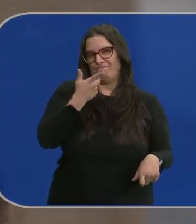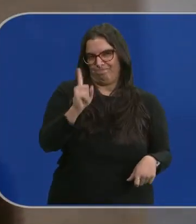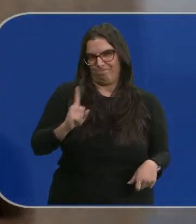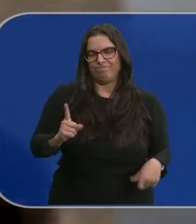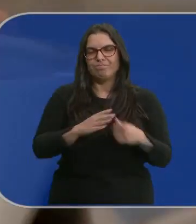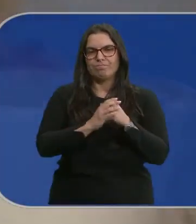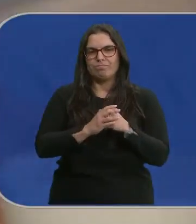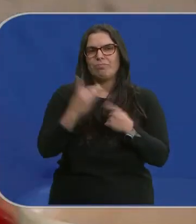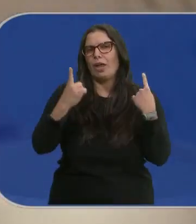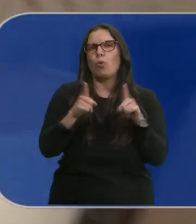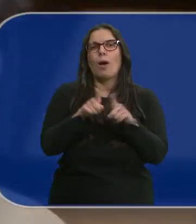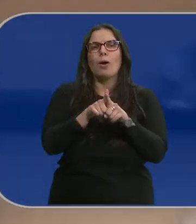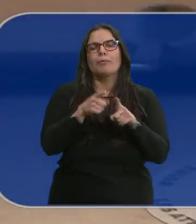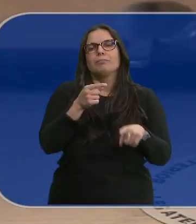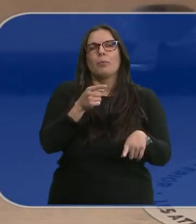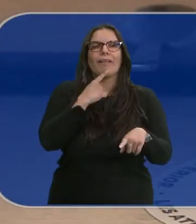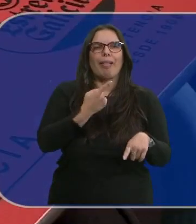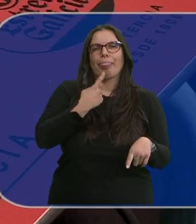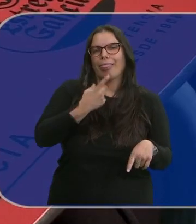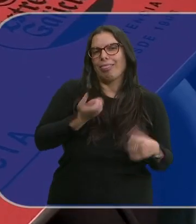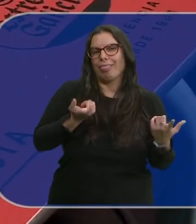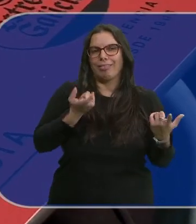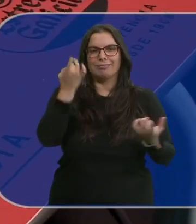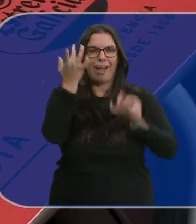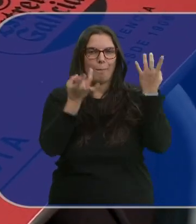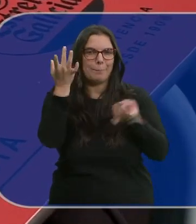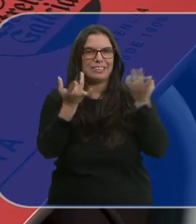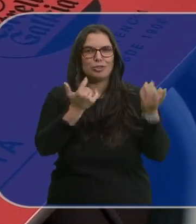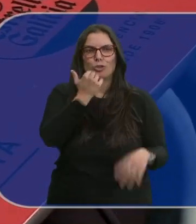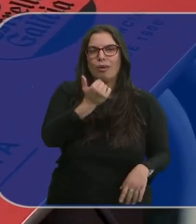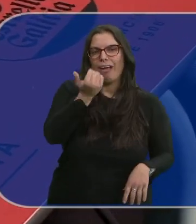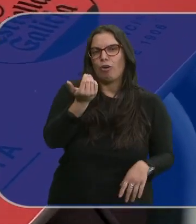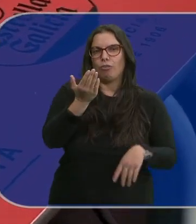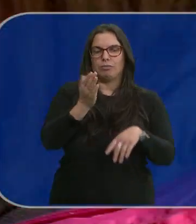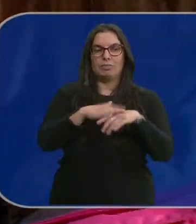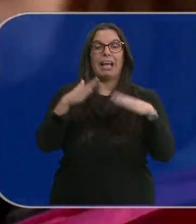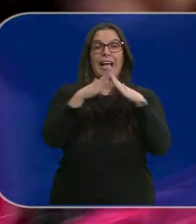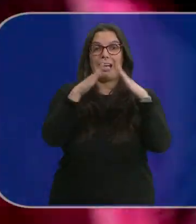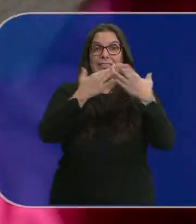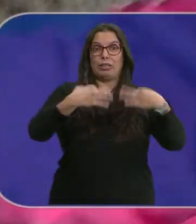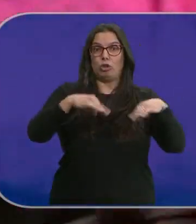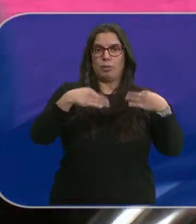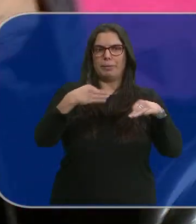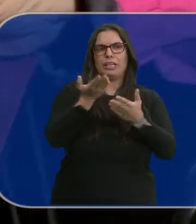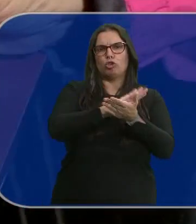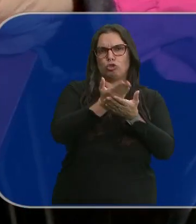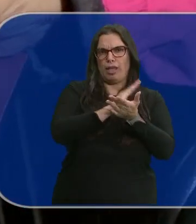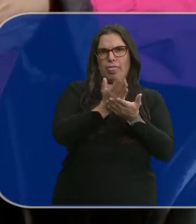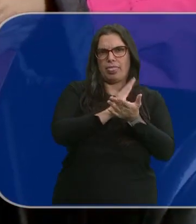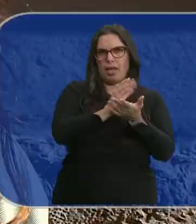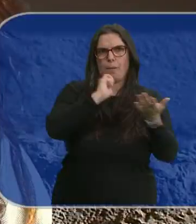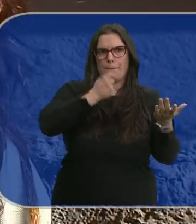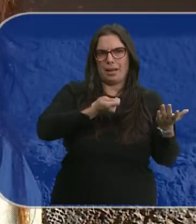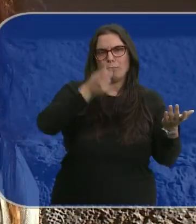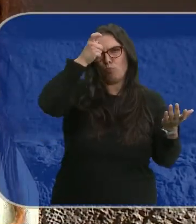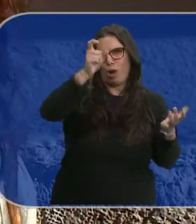preferida. Para muchos es el momento de darse un pequeño homenaje tanto dentro como fuera de casa. En casa normalmente tostada de pan del